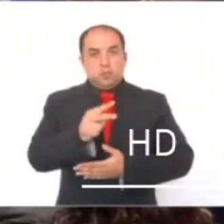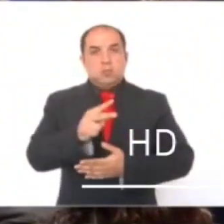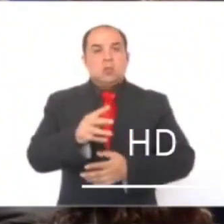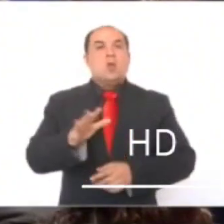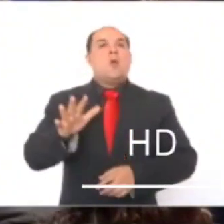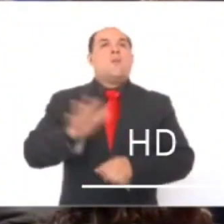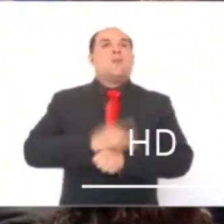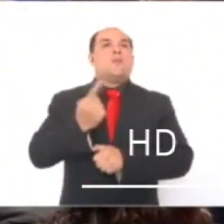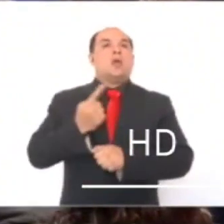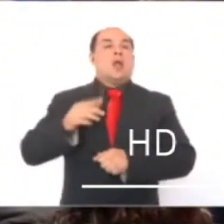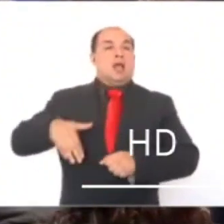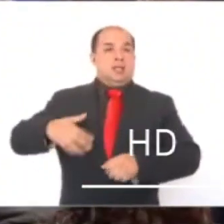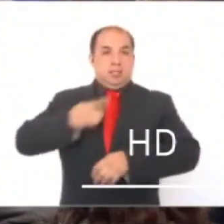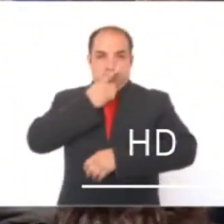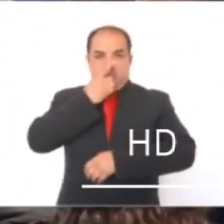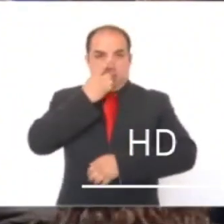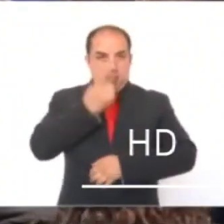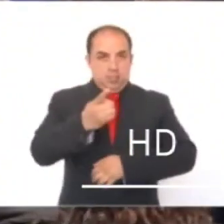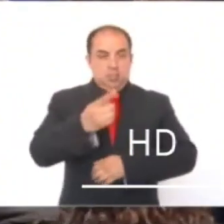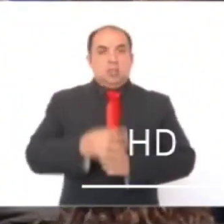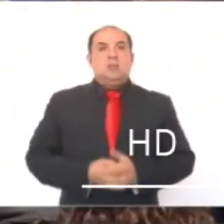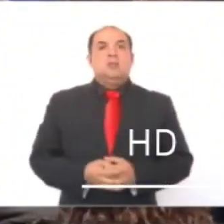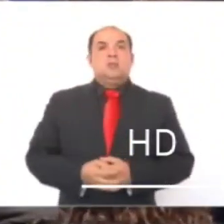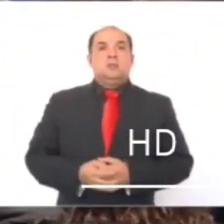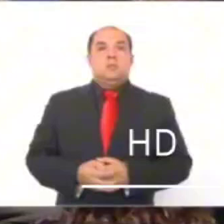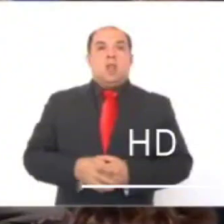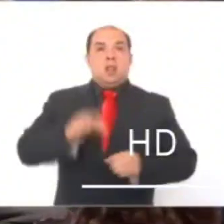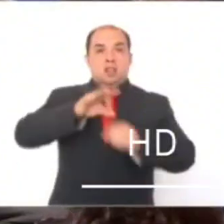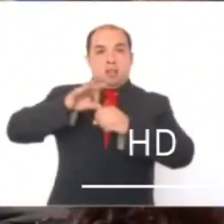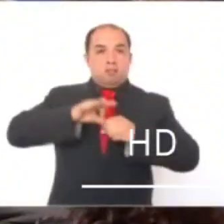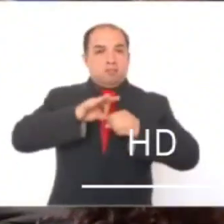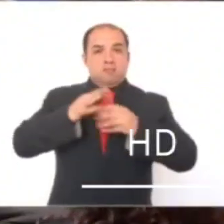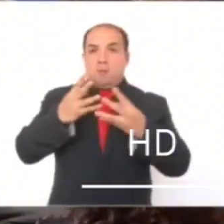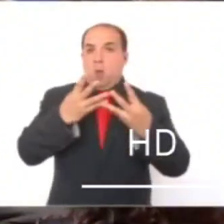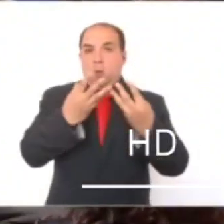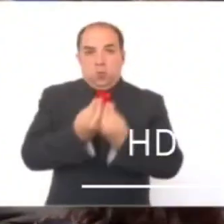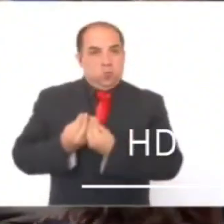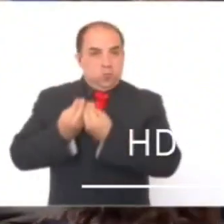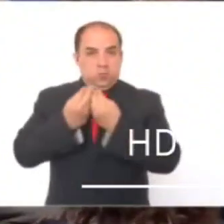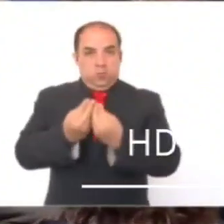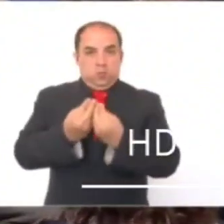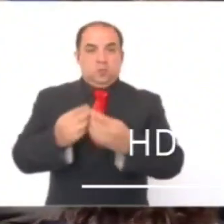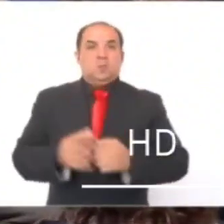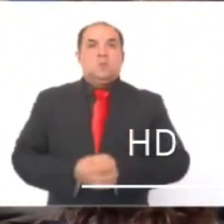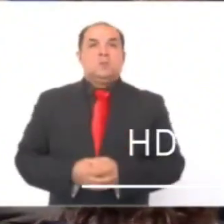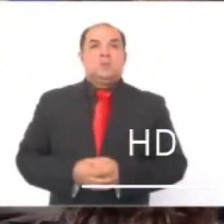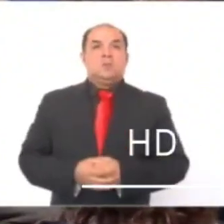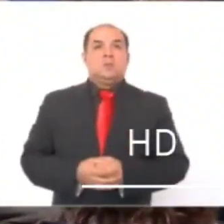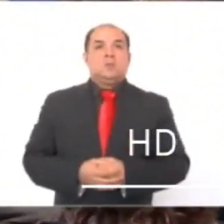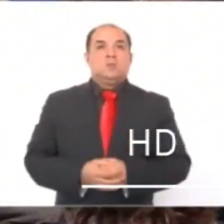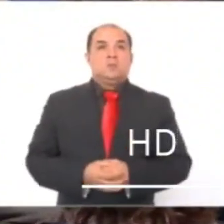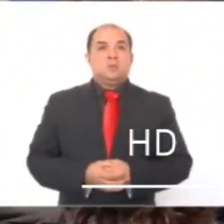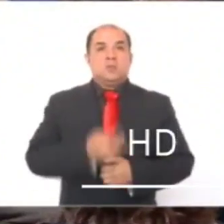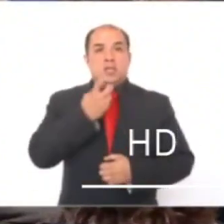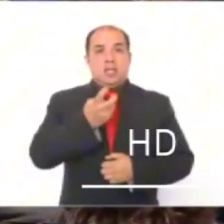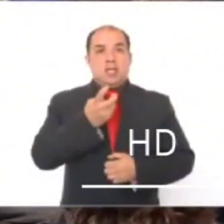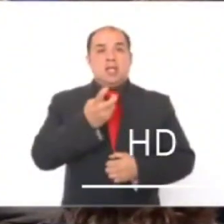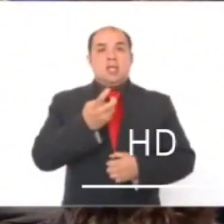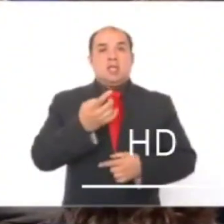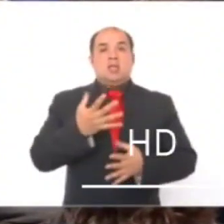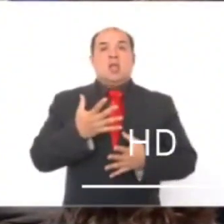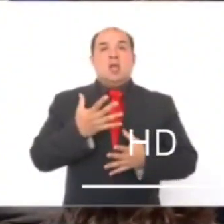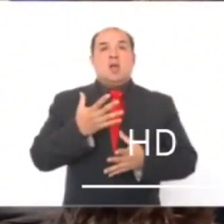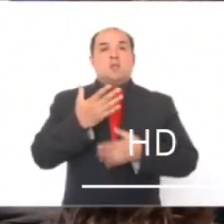porque como lo dijeron hace unos momentos, la votación fue unánime. Y esto es un precedente